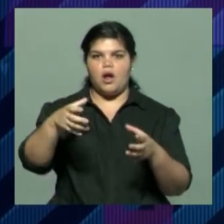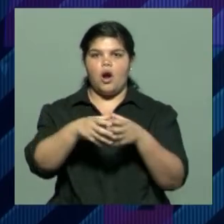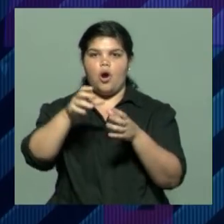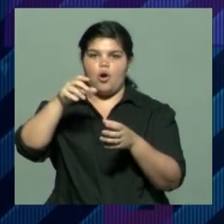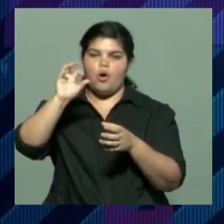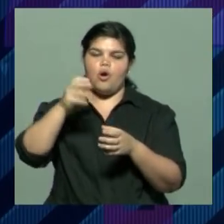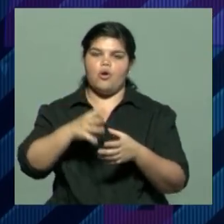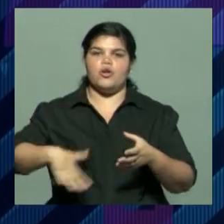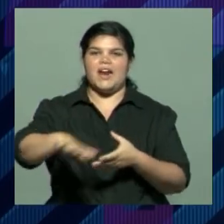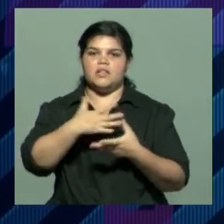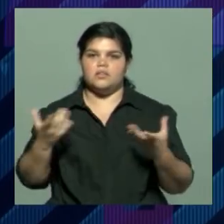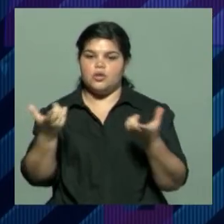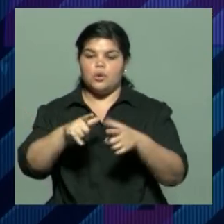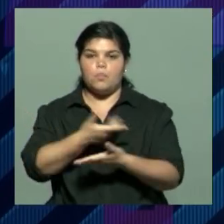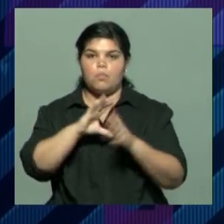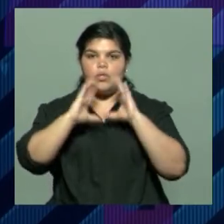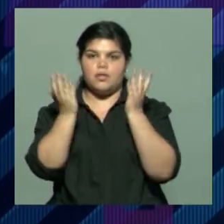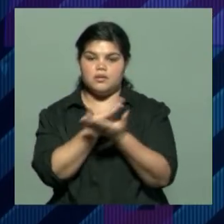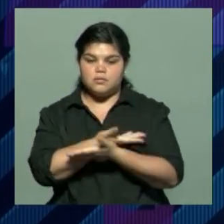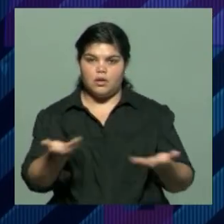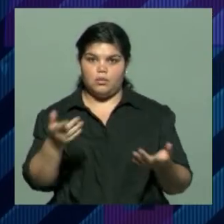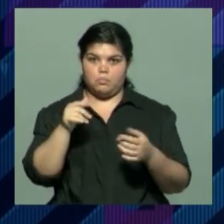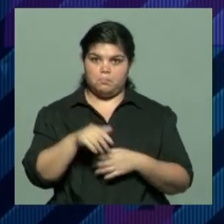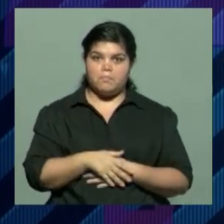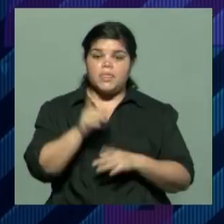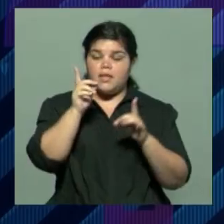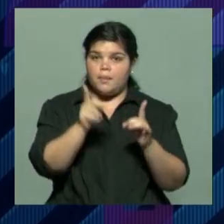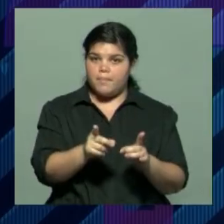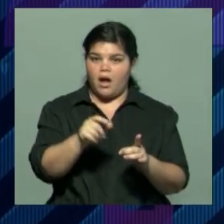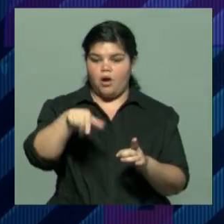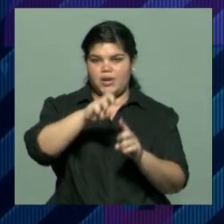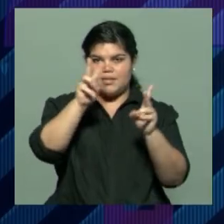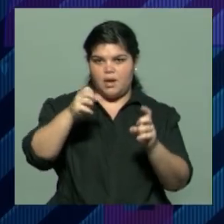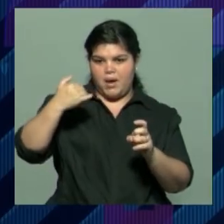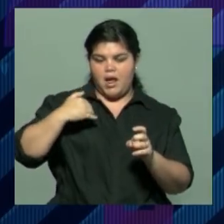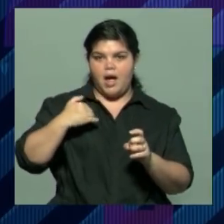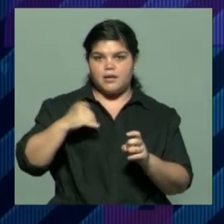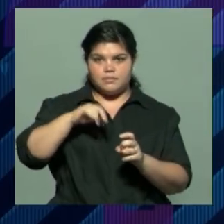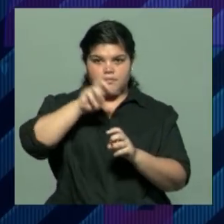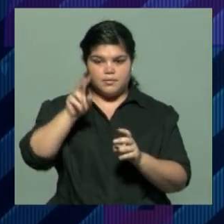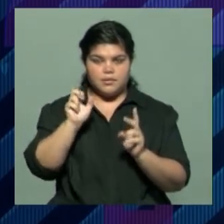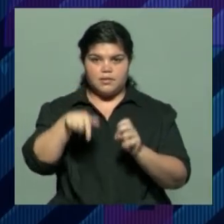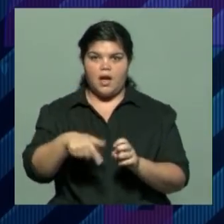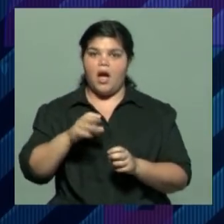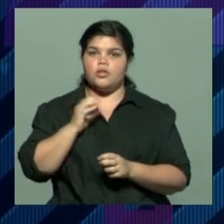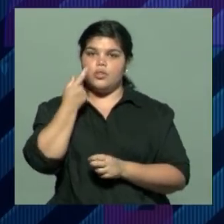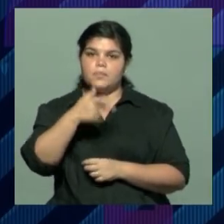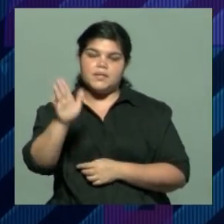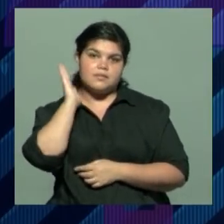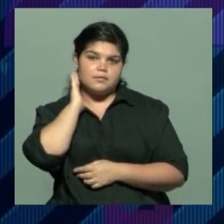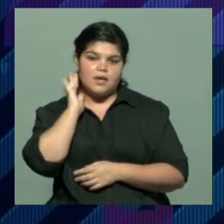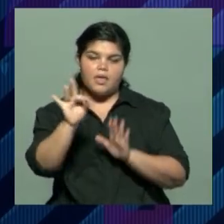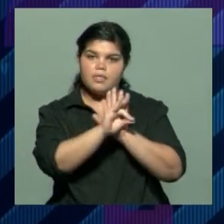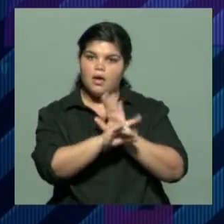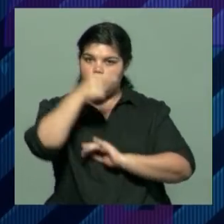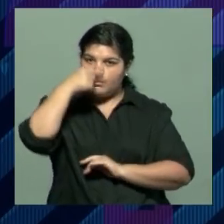acuerdo con el anuario del Ministerio de Salud de la Nación, nos vamos ya con Argentina, en el 2016, que es el último dato disponible